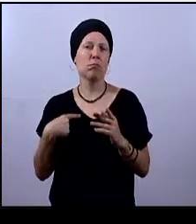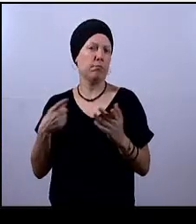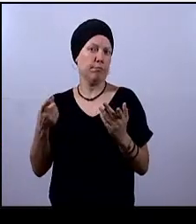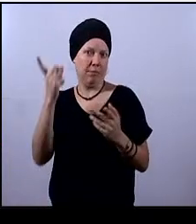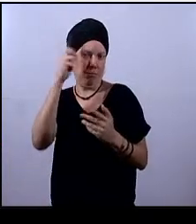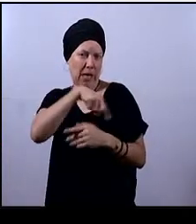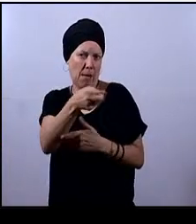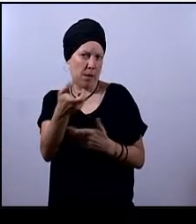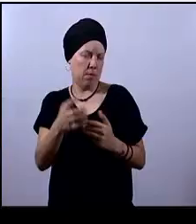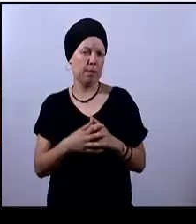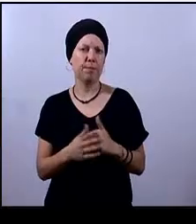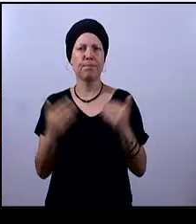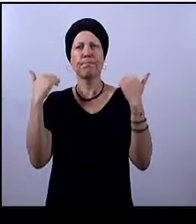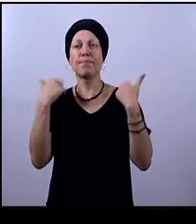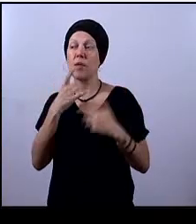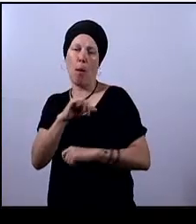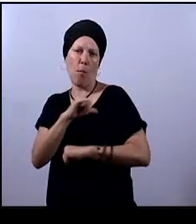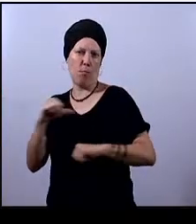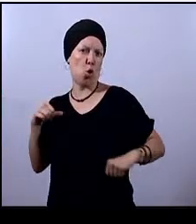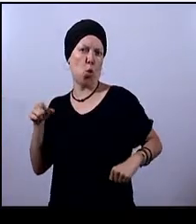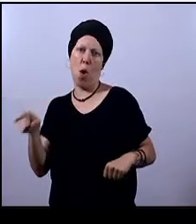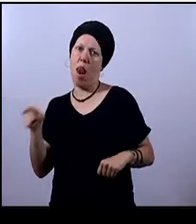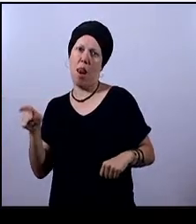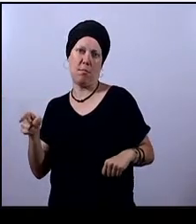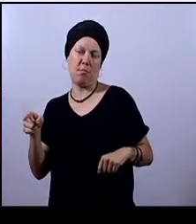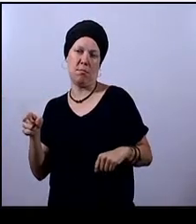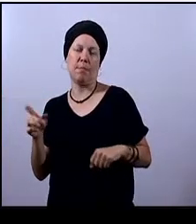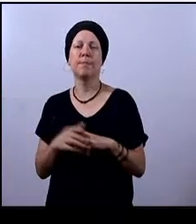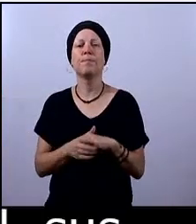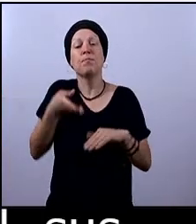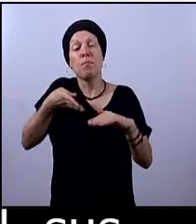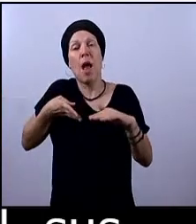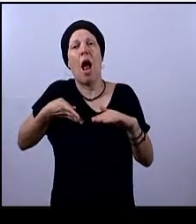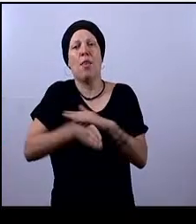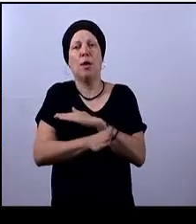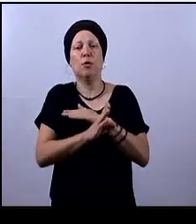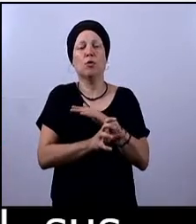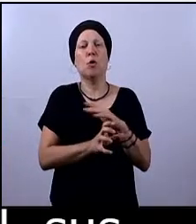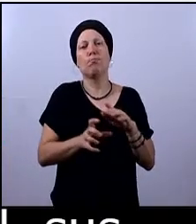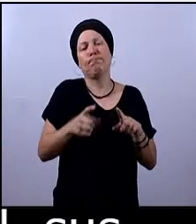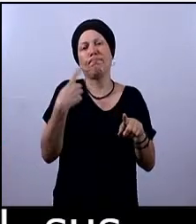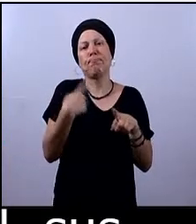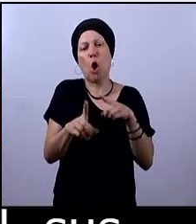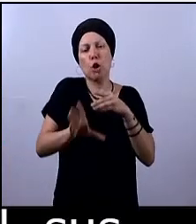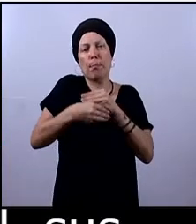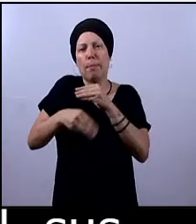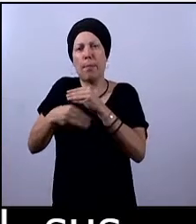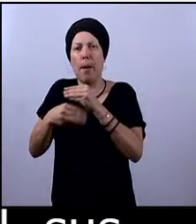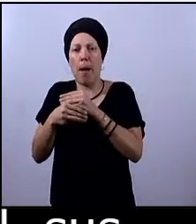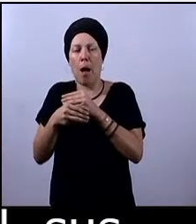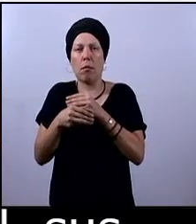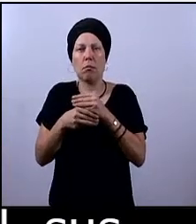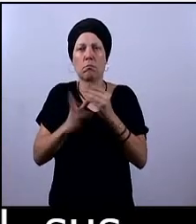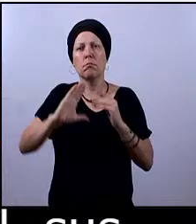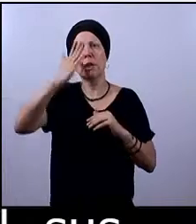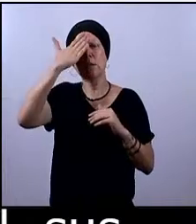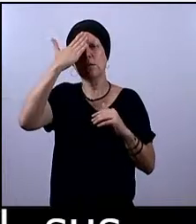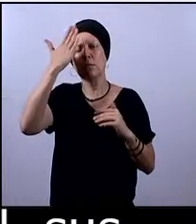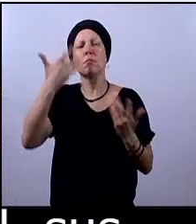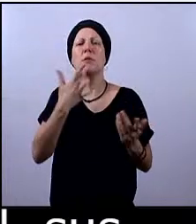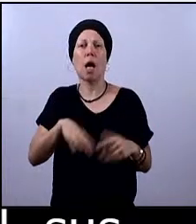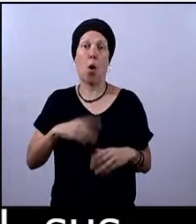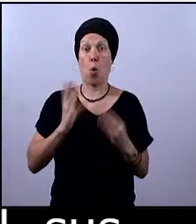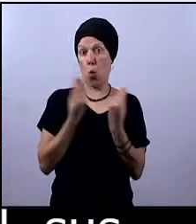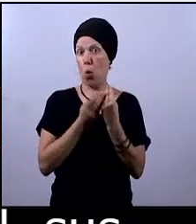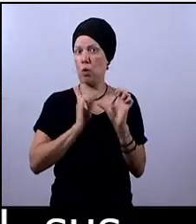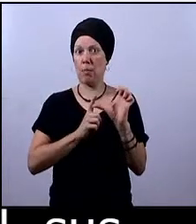todos ustedes bien saben, de Portugal, sus accesos y los equipamientos pasarán a ser de titularidad de la